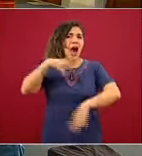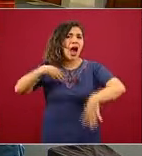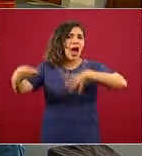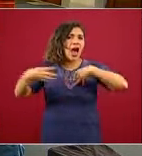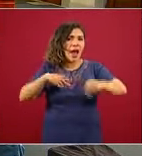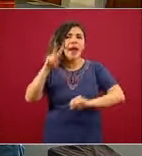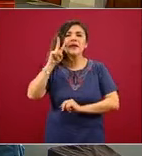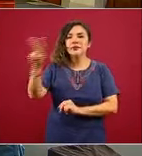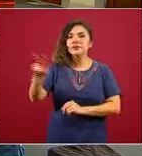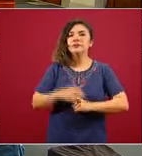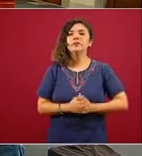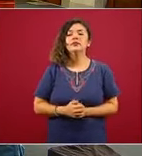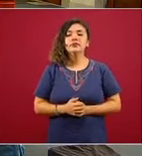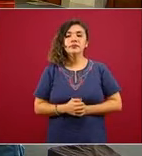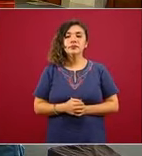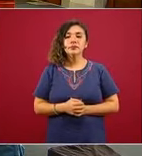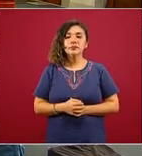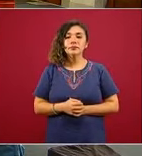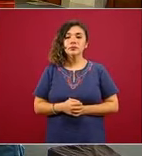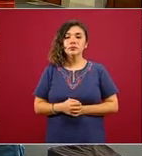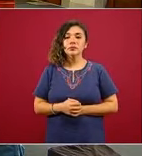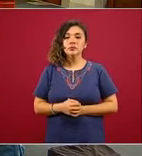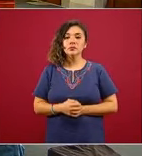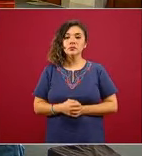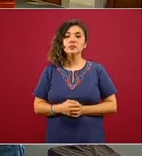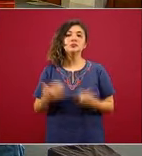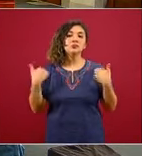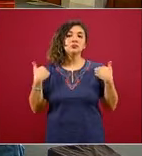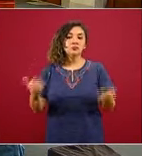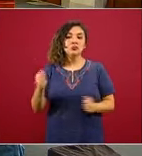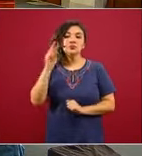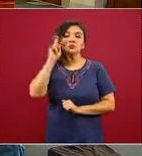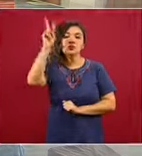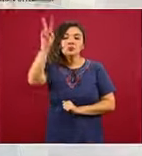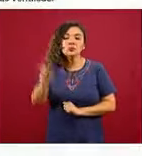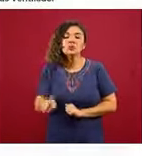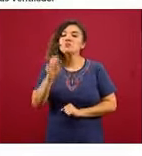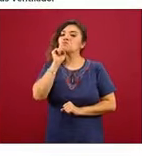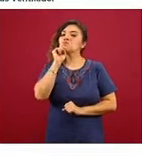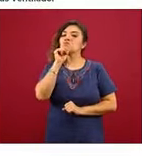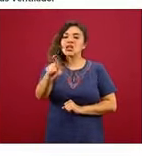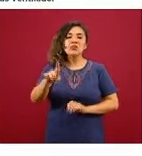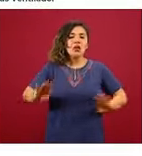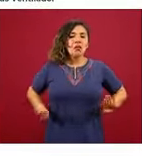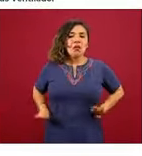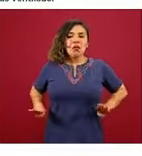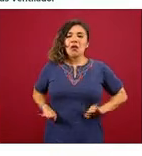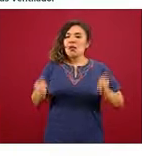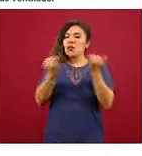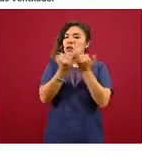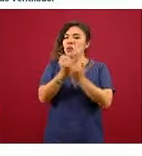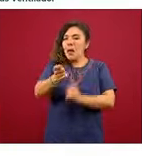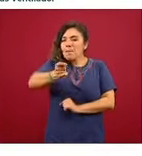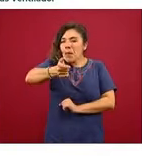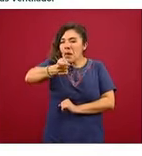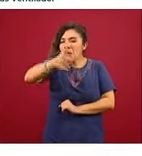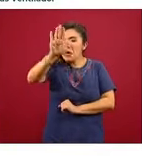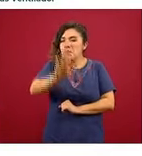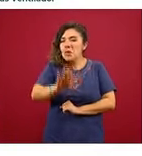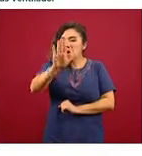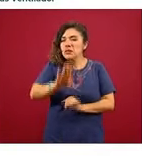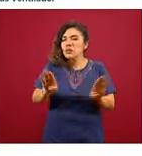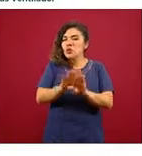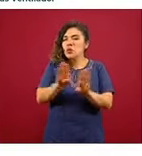la transmisión. Aquí podemos ver que prácticamente la misma característica o muy similar